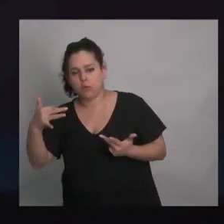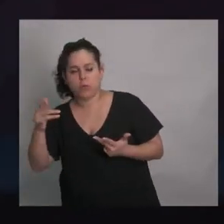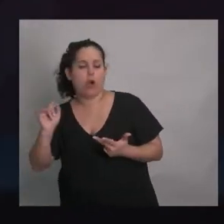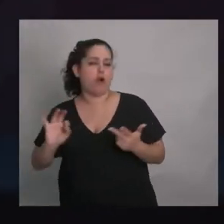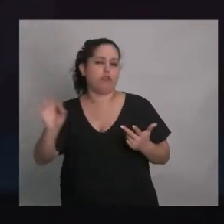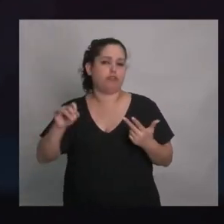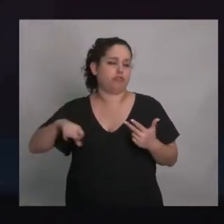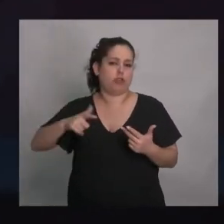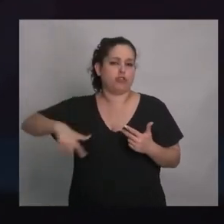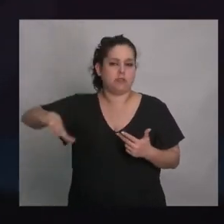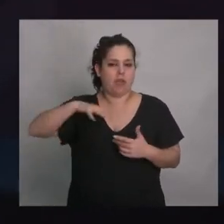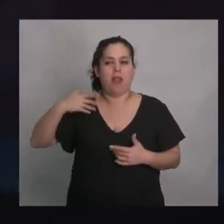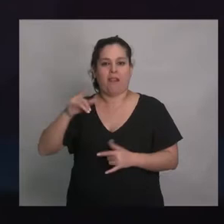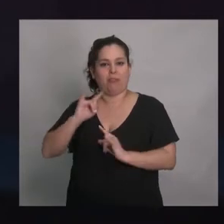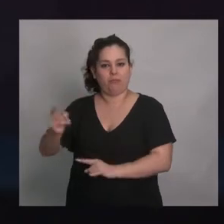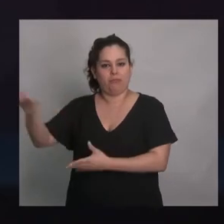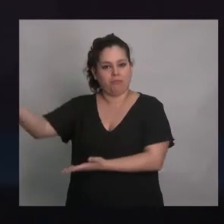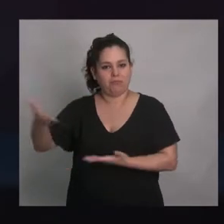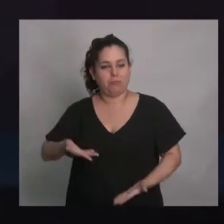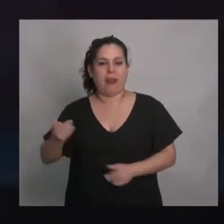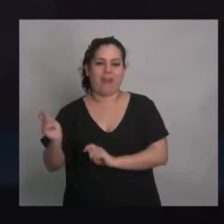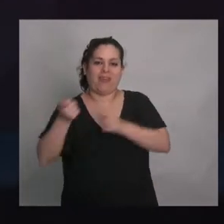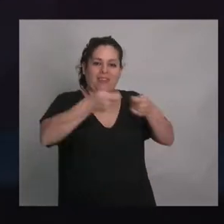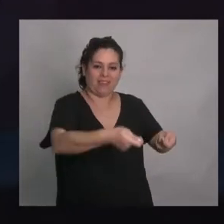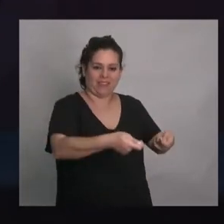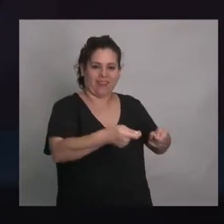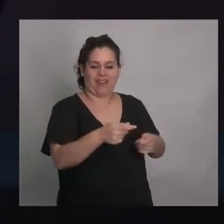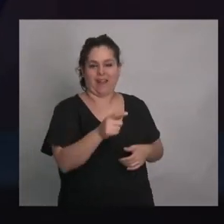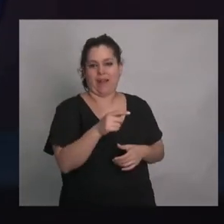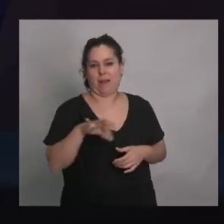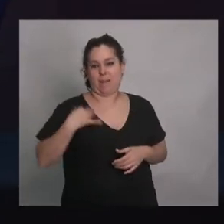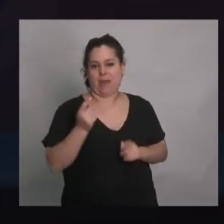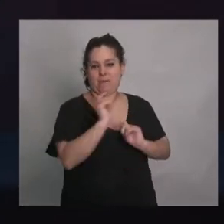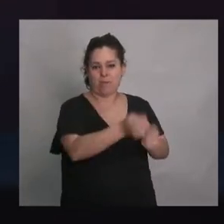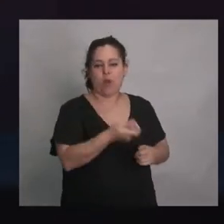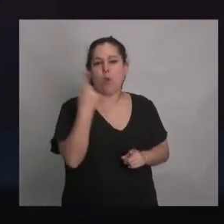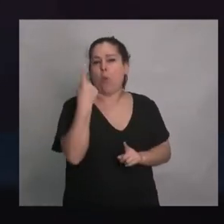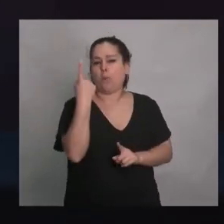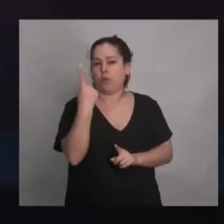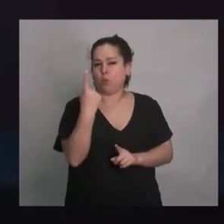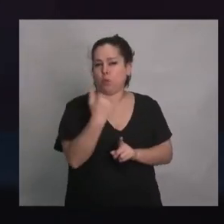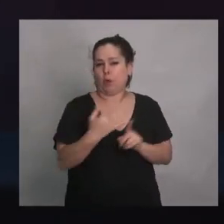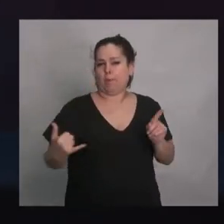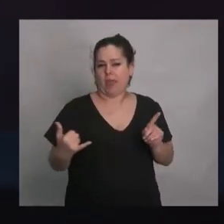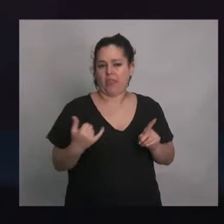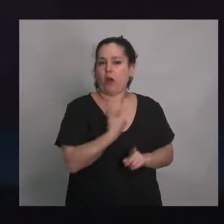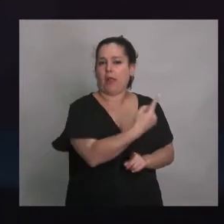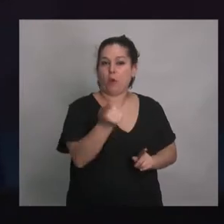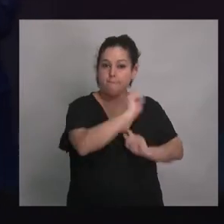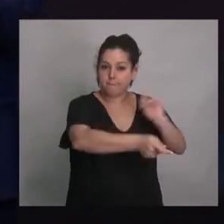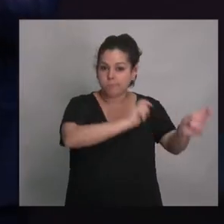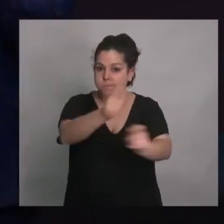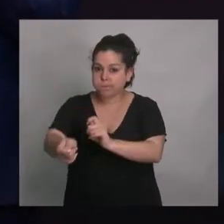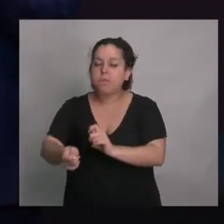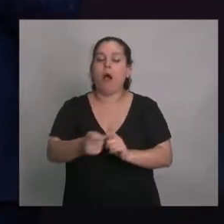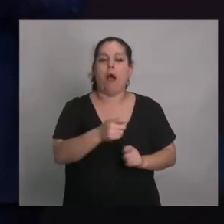hacer entrega del premio y un minuto un minuto y medio de intervención de cada uno de los premiados para